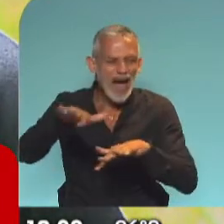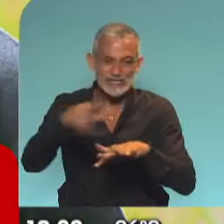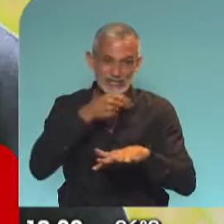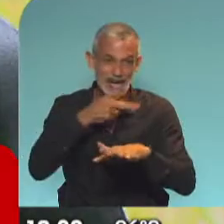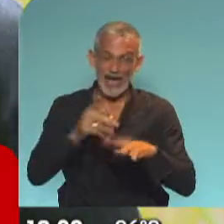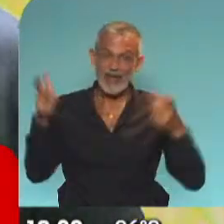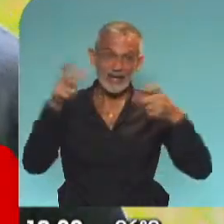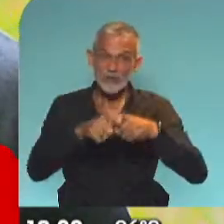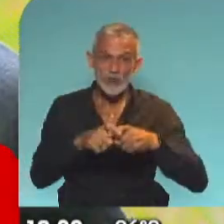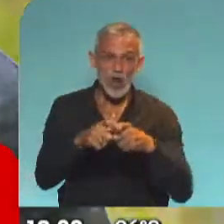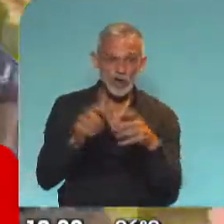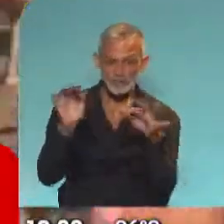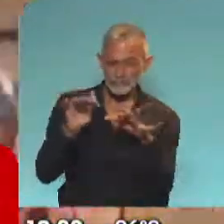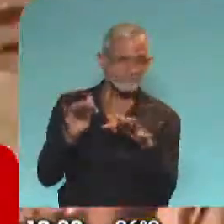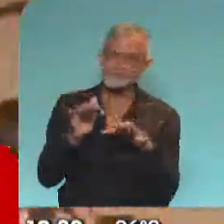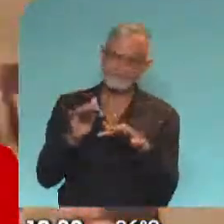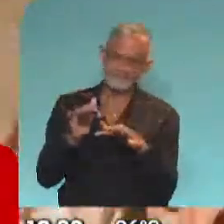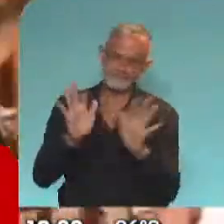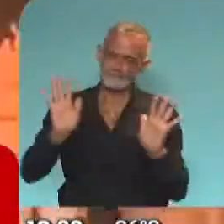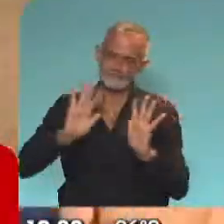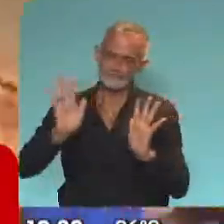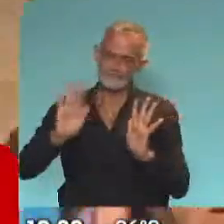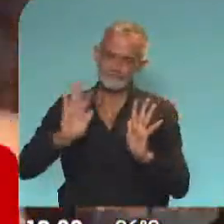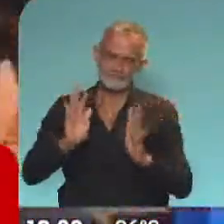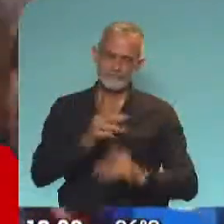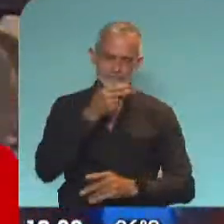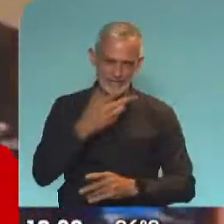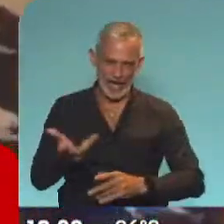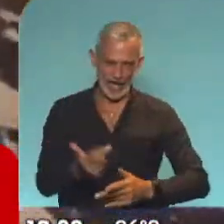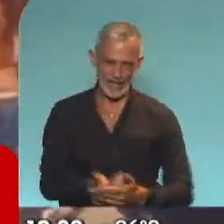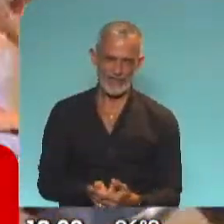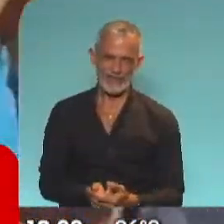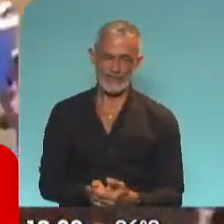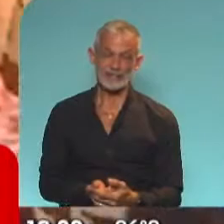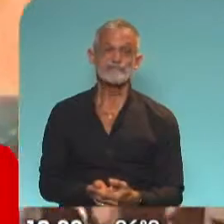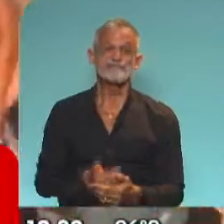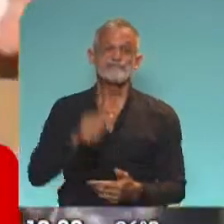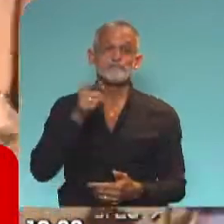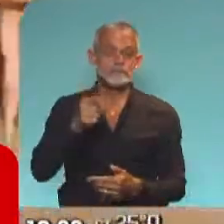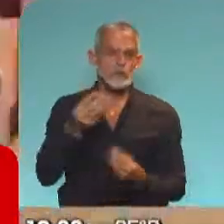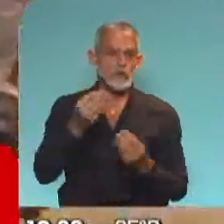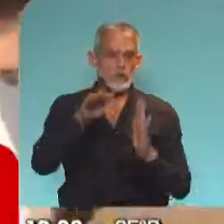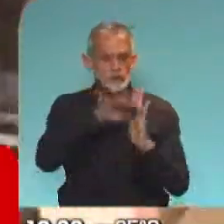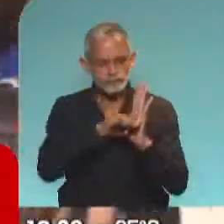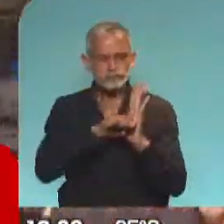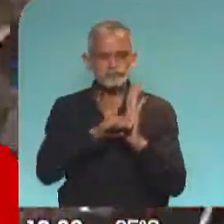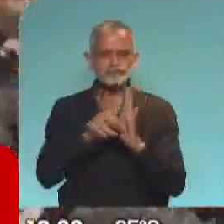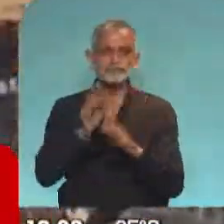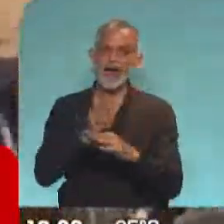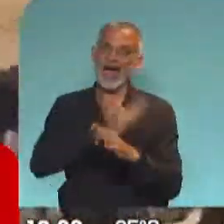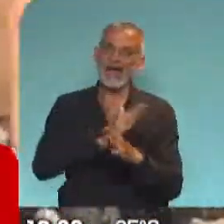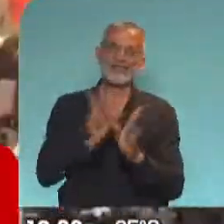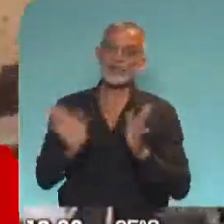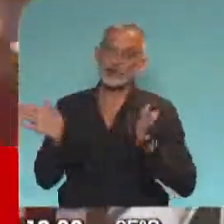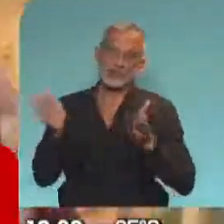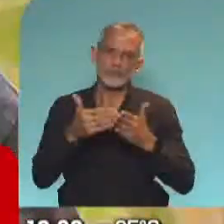las todo lo que tenga que ver con reuniones sociales. Eso como una medida previa a un